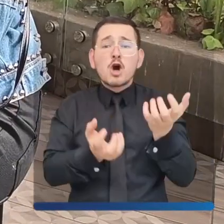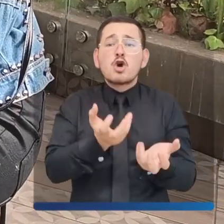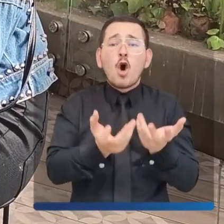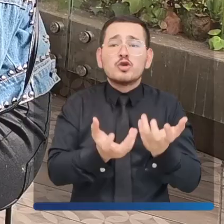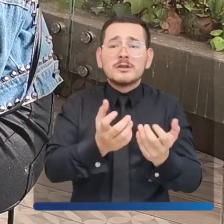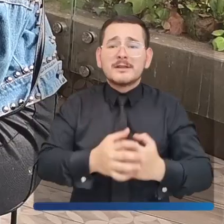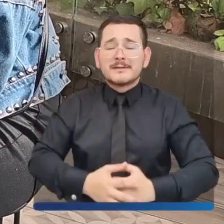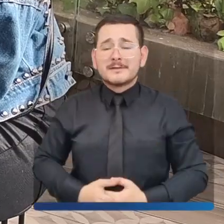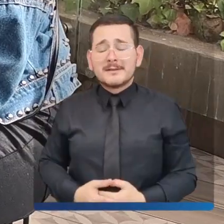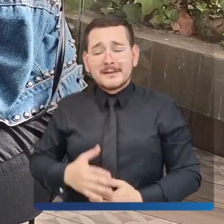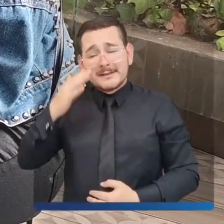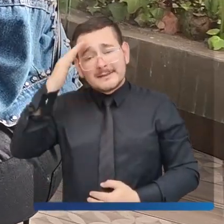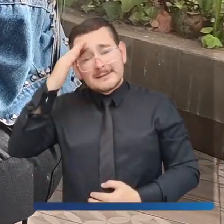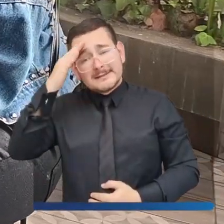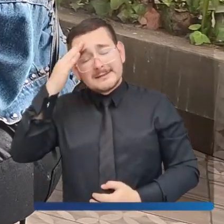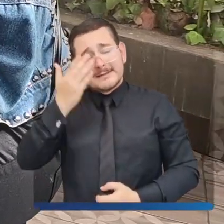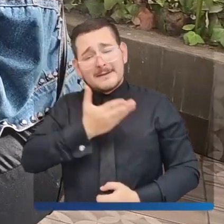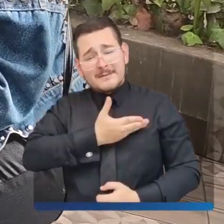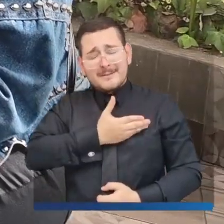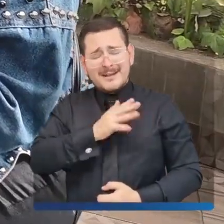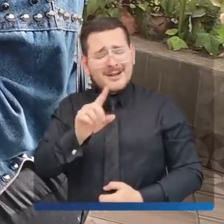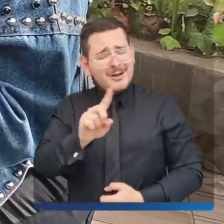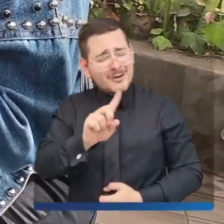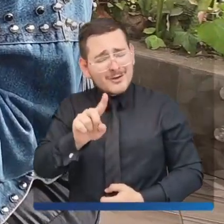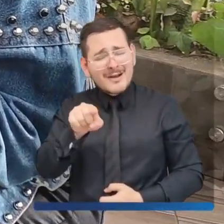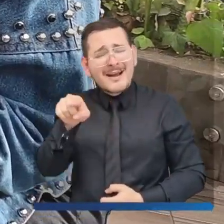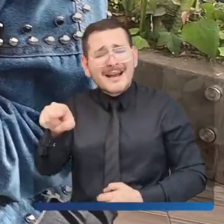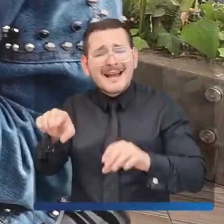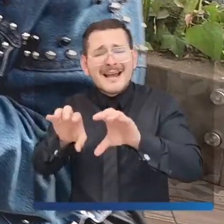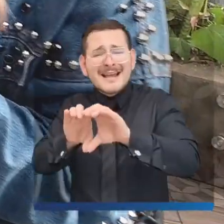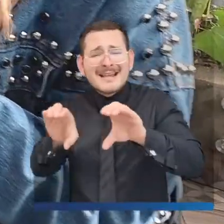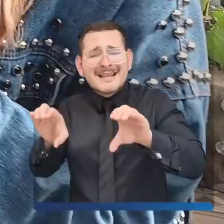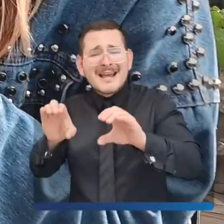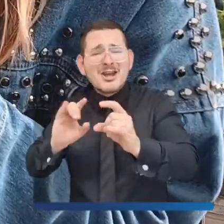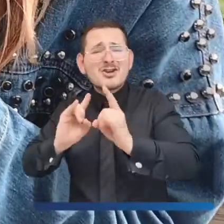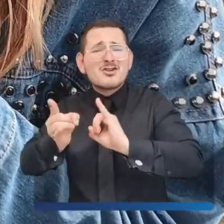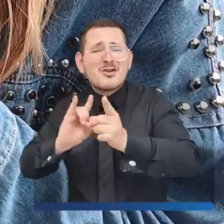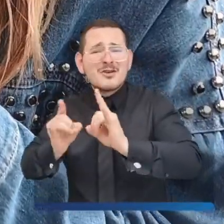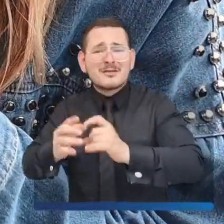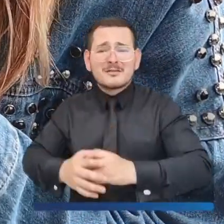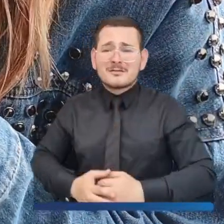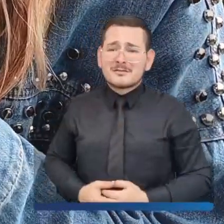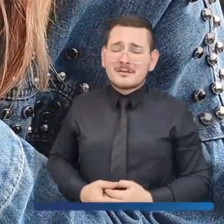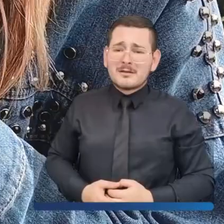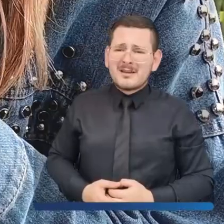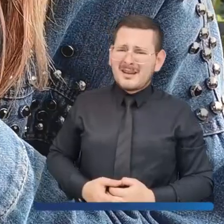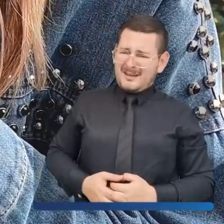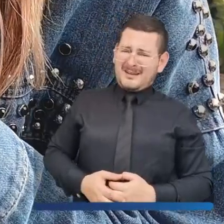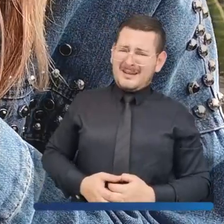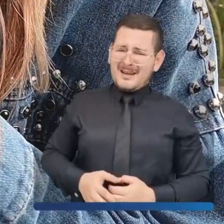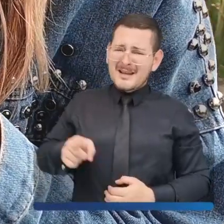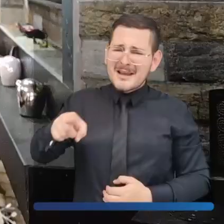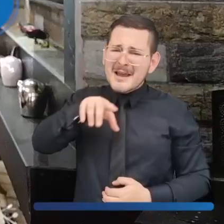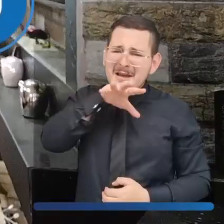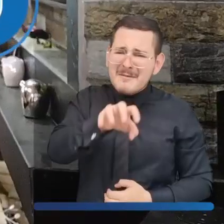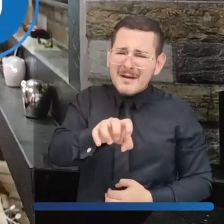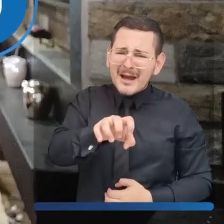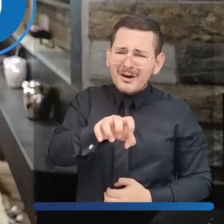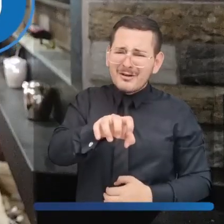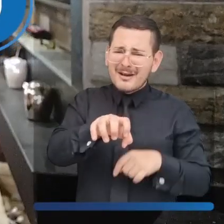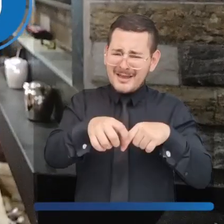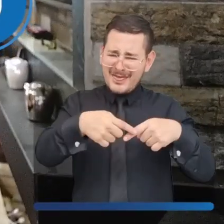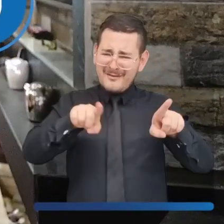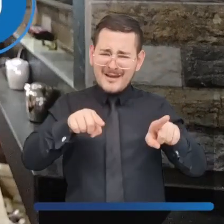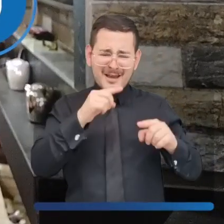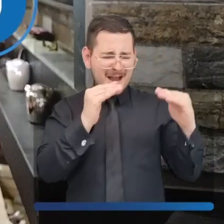Está prendido el de la sala y el de la cocina. ¿Cuál es el que tengo que prender? Ay, mamita, mándame una foto del router. ¿Cuál